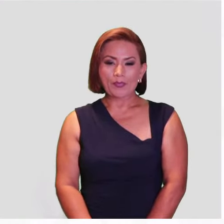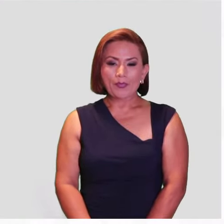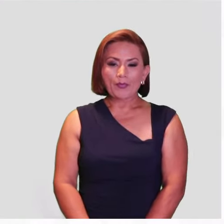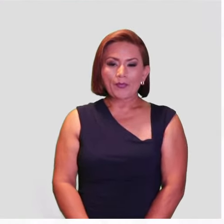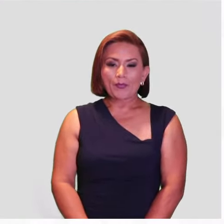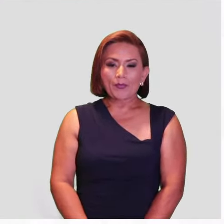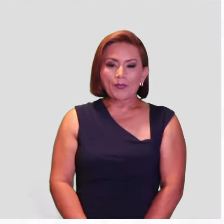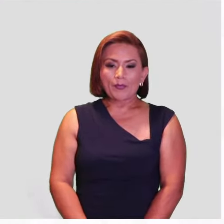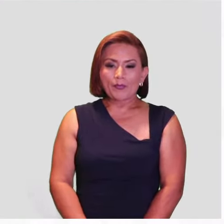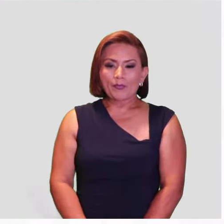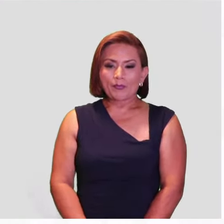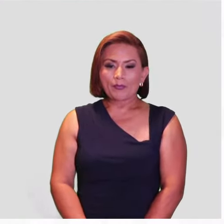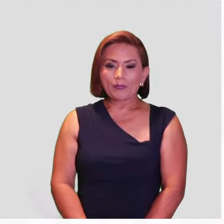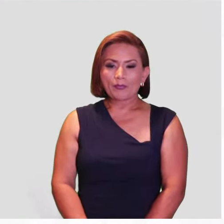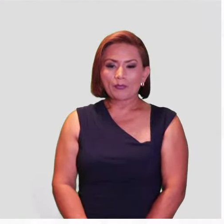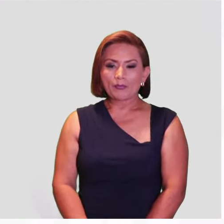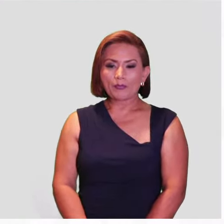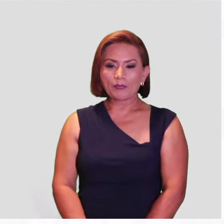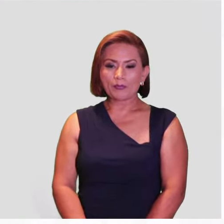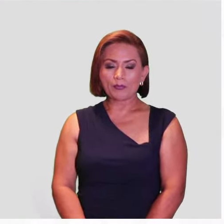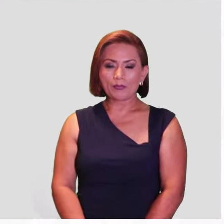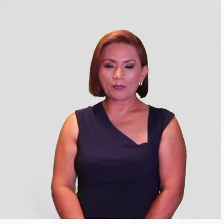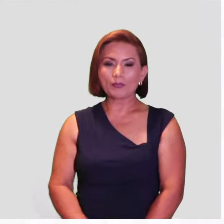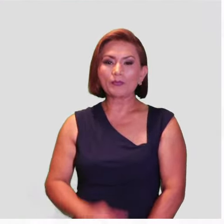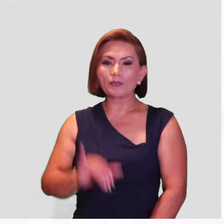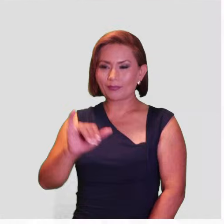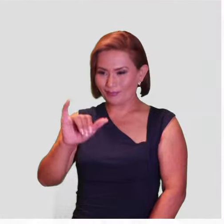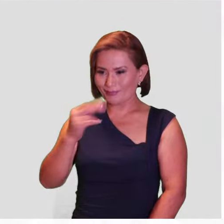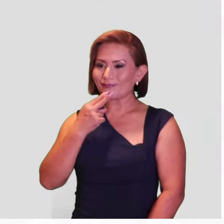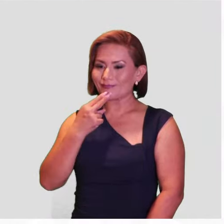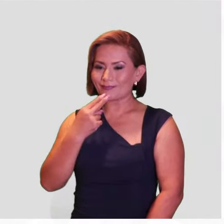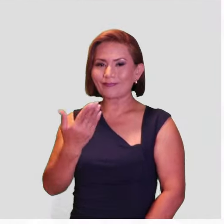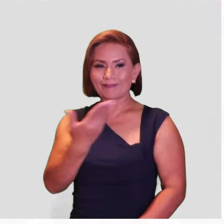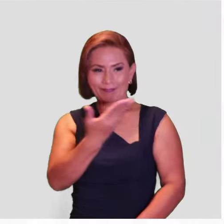Sí, emplearlos. Adelante, candidato.